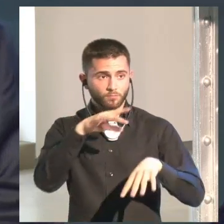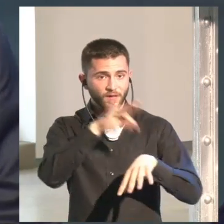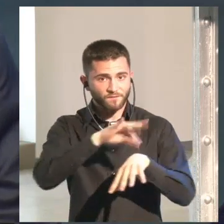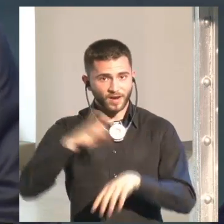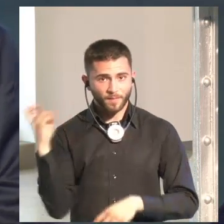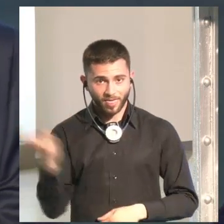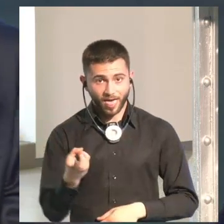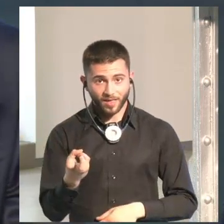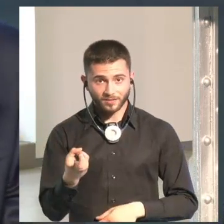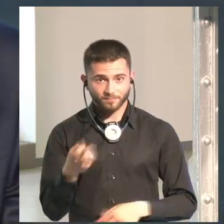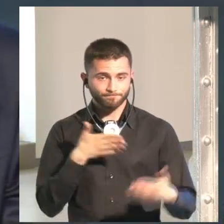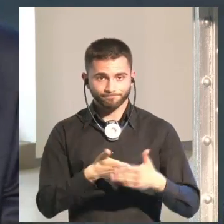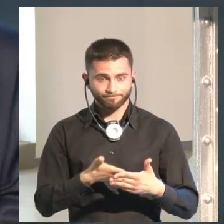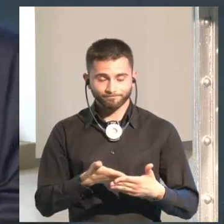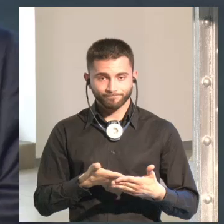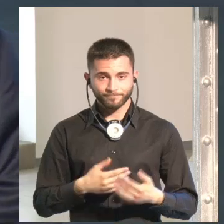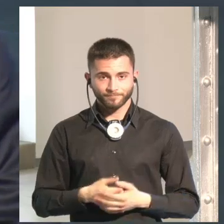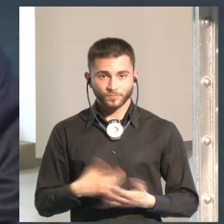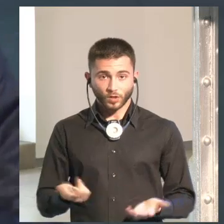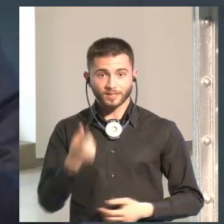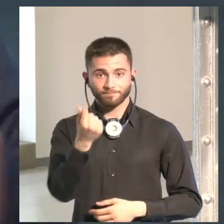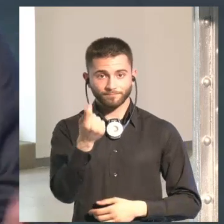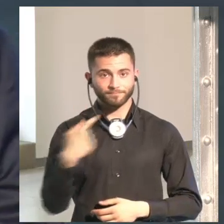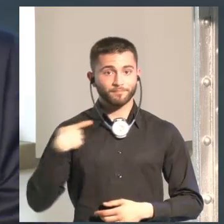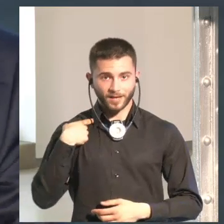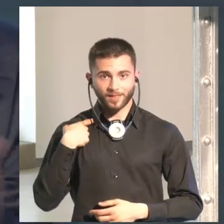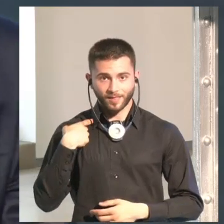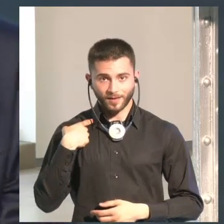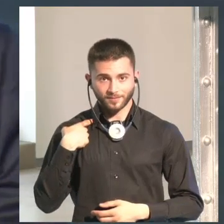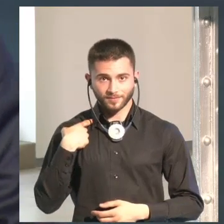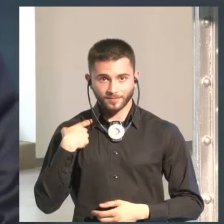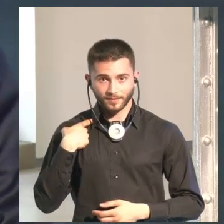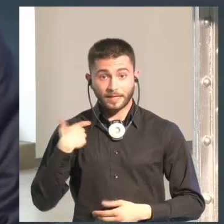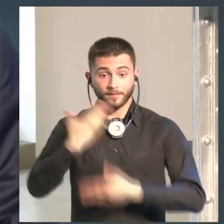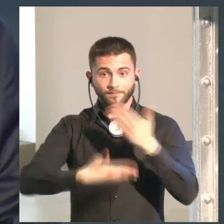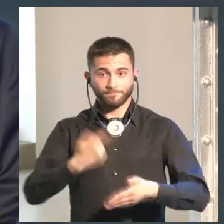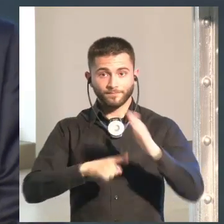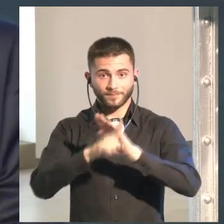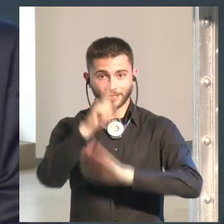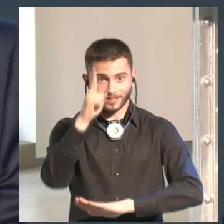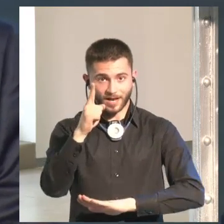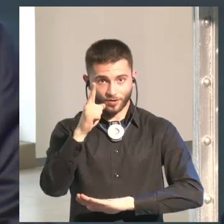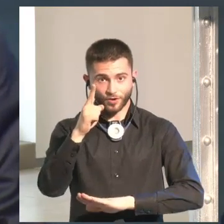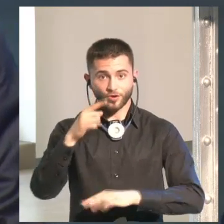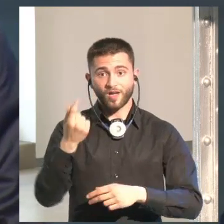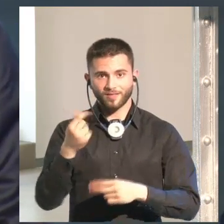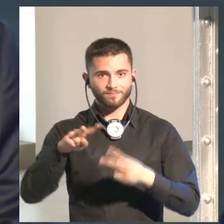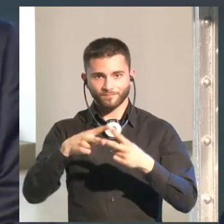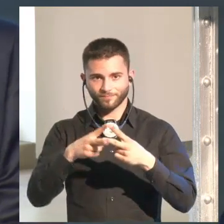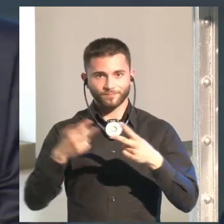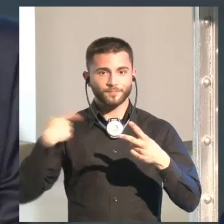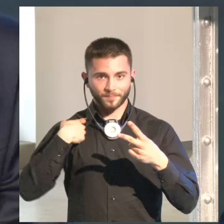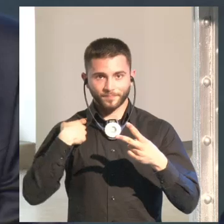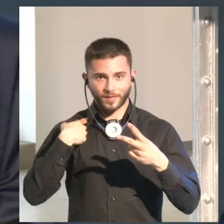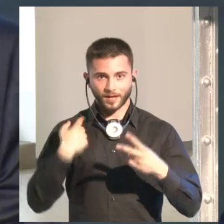todo esto genera pérdidas económicas, además de la pérdida de desarrollo general del ecosistema. Por lo